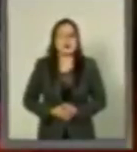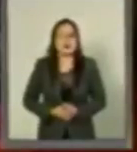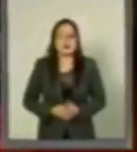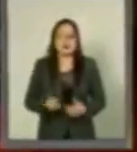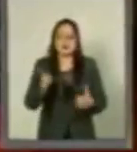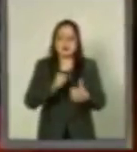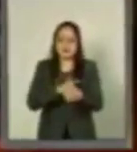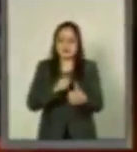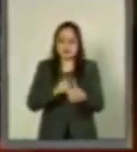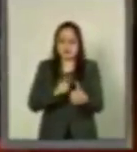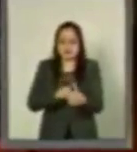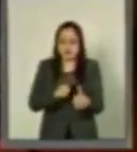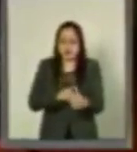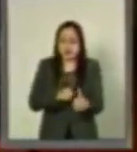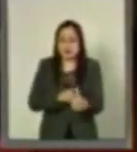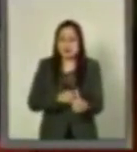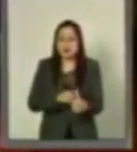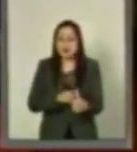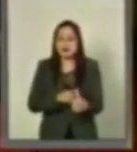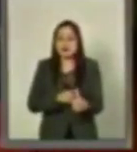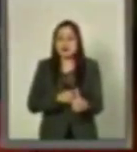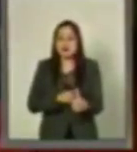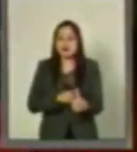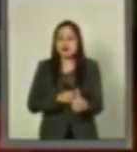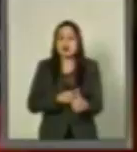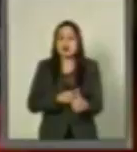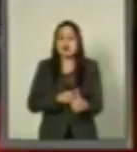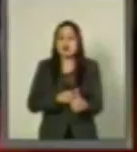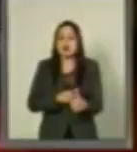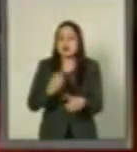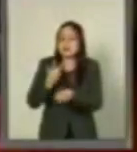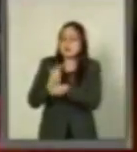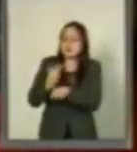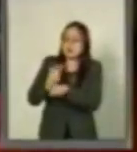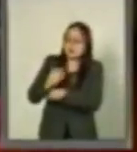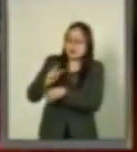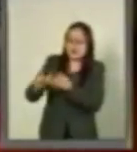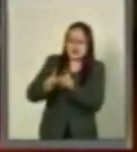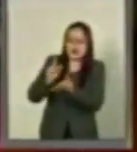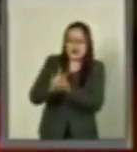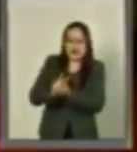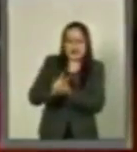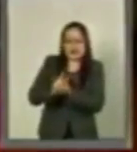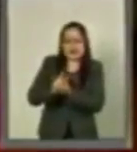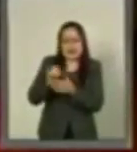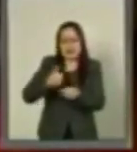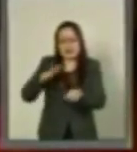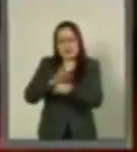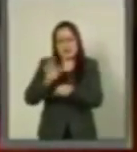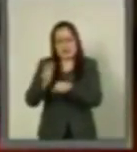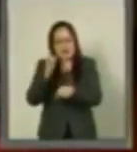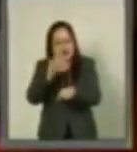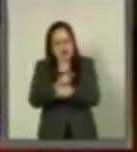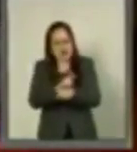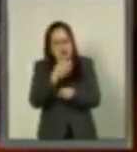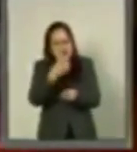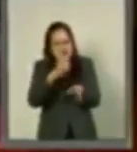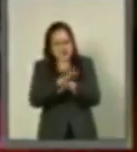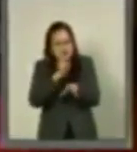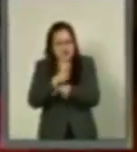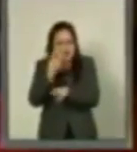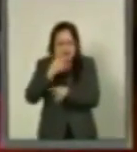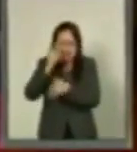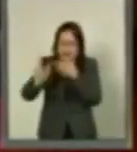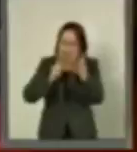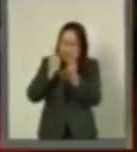Primero, por supuesto, la modificación que se hizo a la Ley Orgánica de la Administración Pública no fue la gran